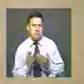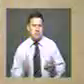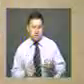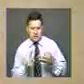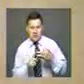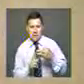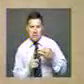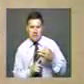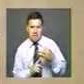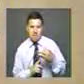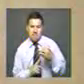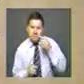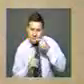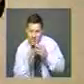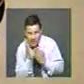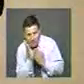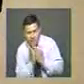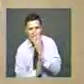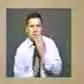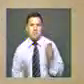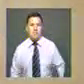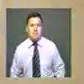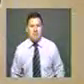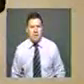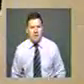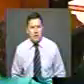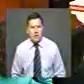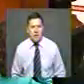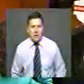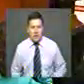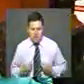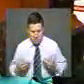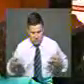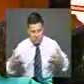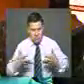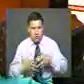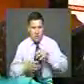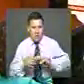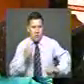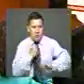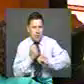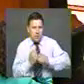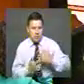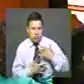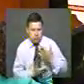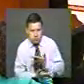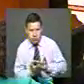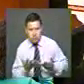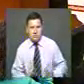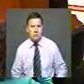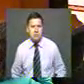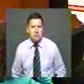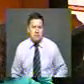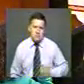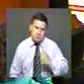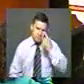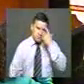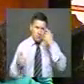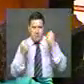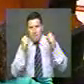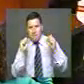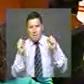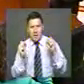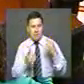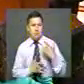tres: la fidelidad, la convivencia y el apoyo solidario. Me preocupa la parte de